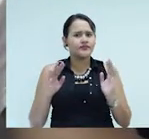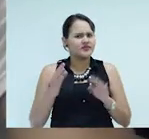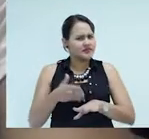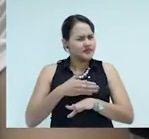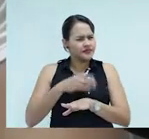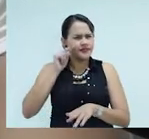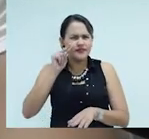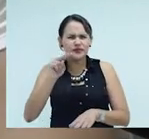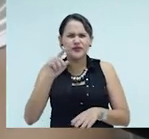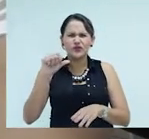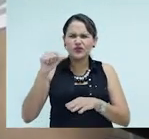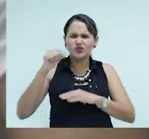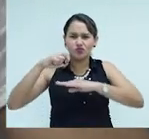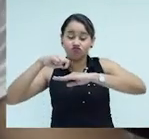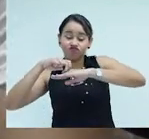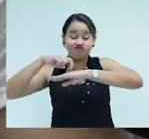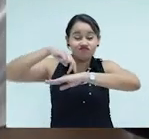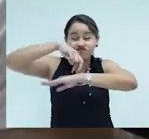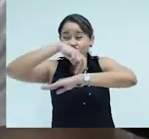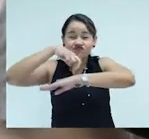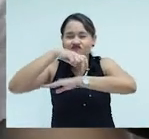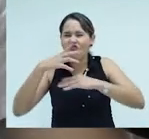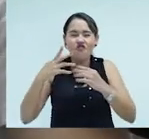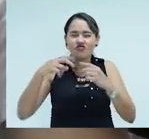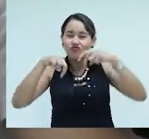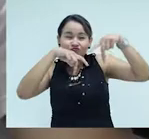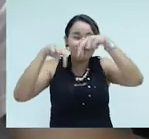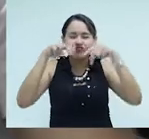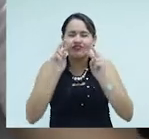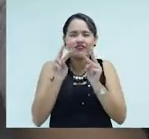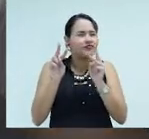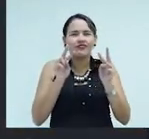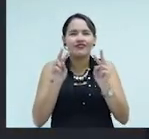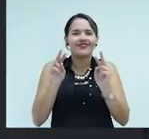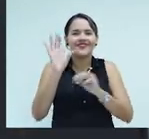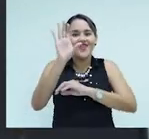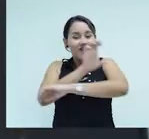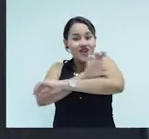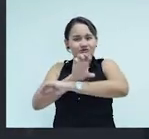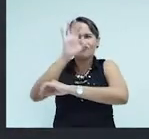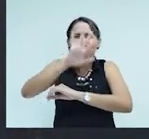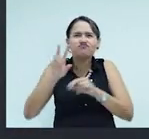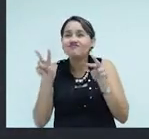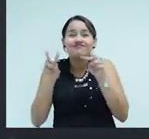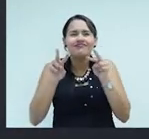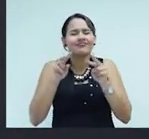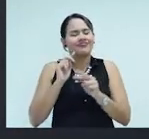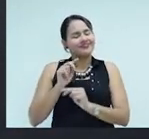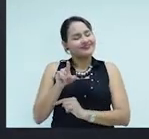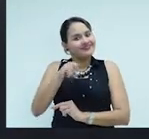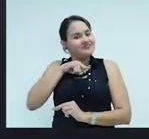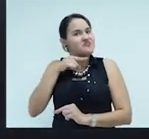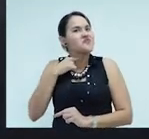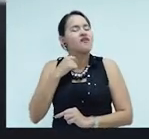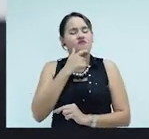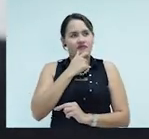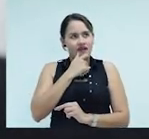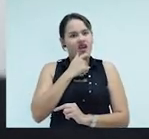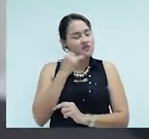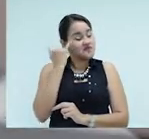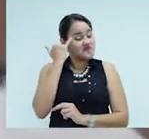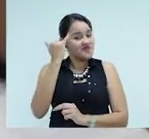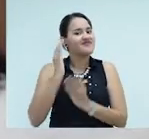Sentí que la animación me jalaba ya, me decía como que, o sea, yo tengo una fortaleza que puedo sacarle más provecho en el